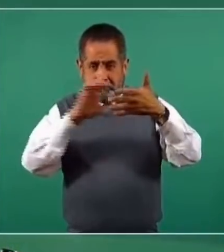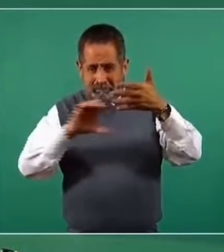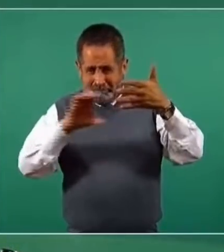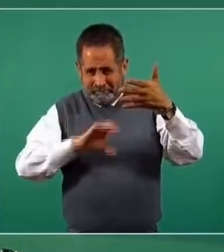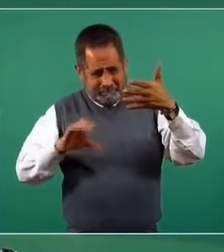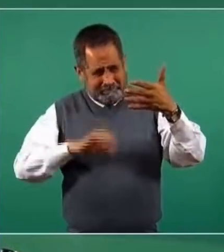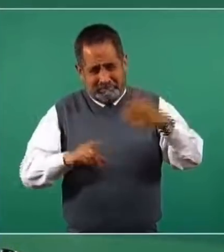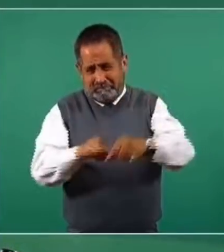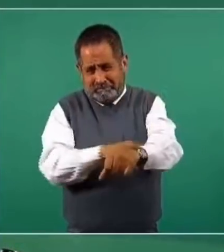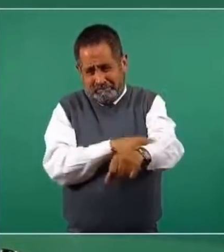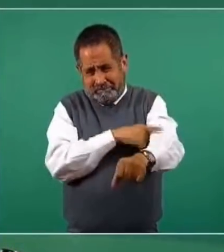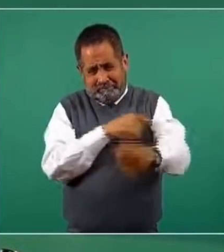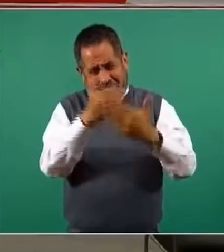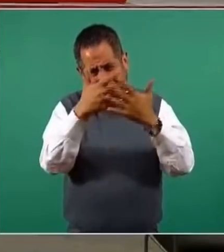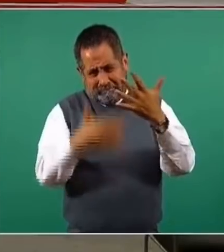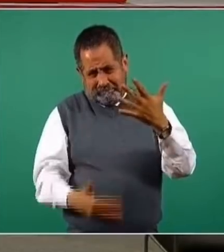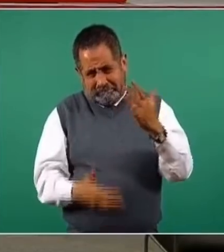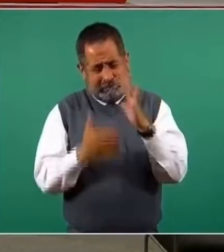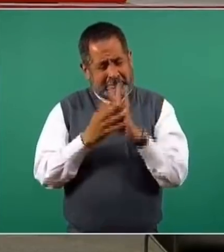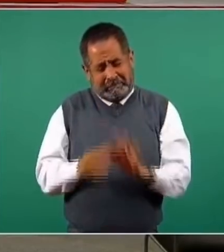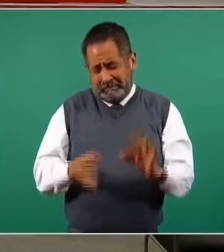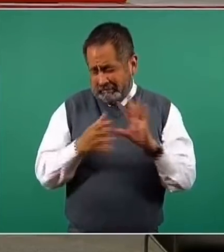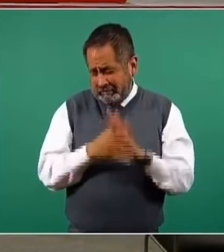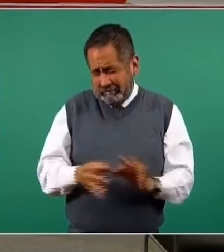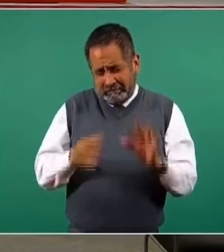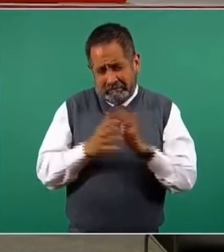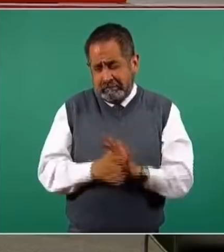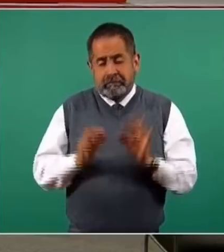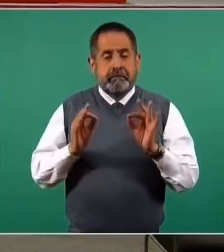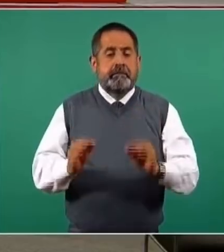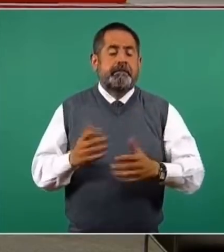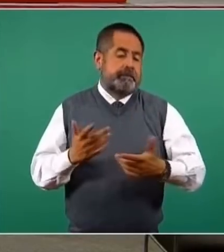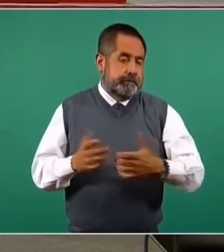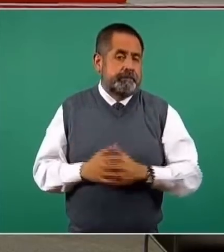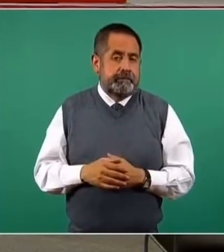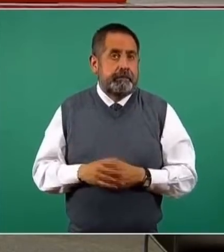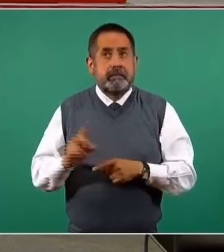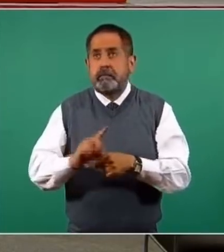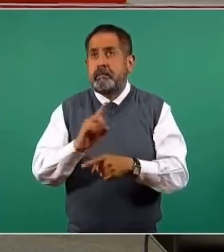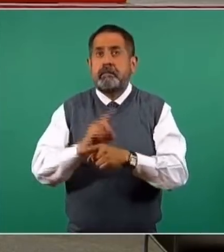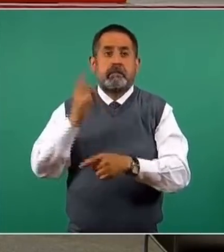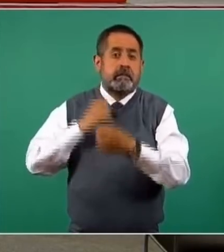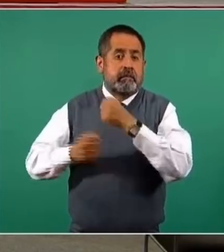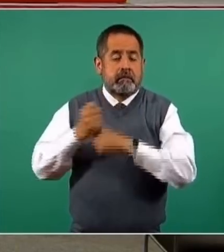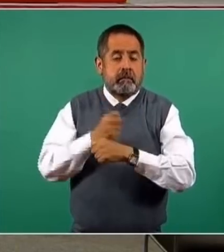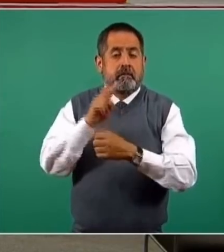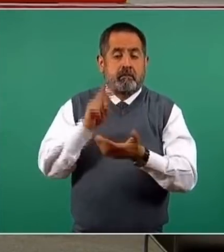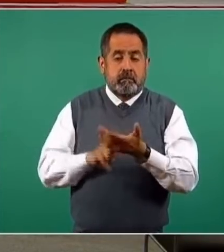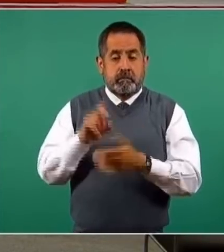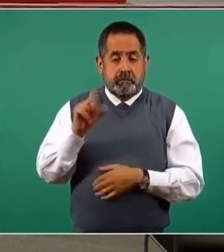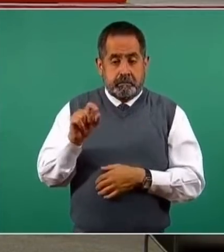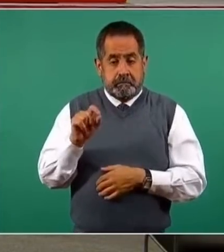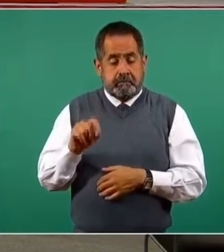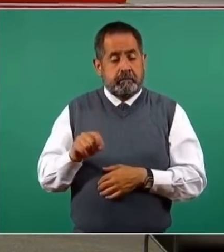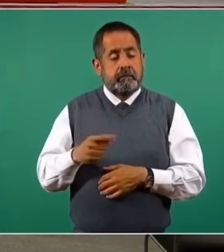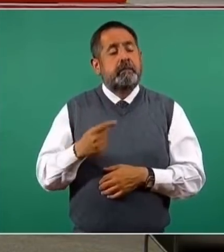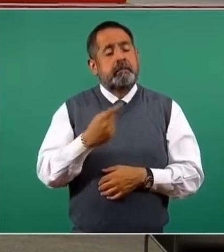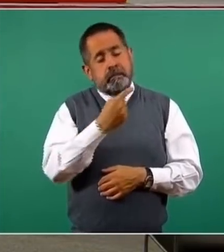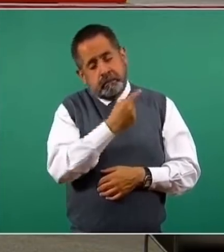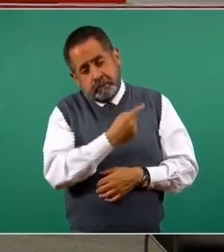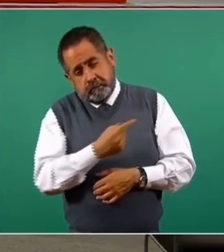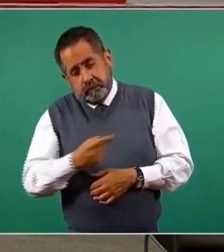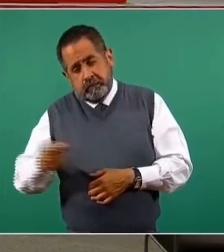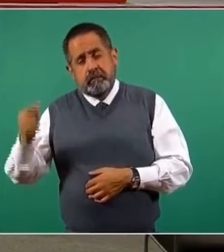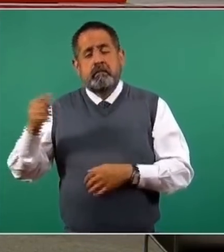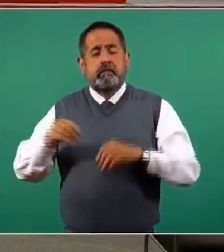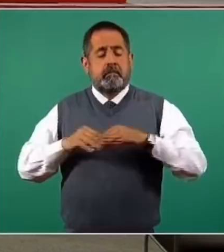de indicaciones específicas. Eso desde 2020. A lo largo de la epidemia, en